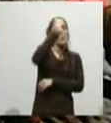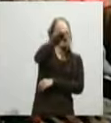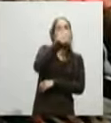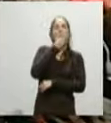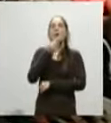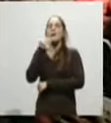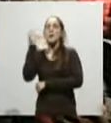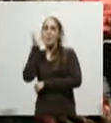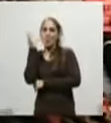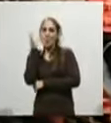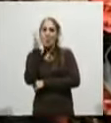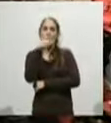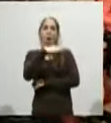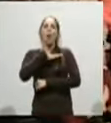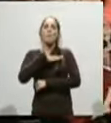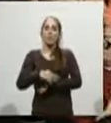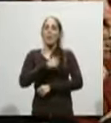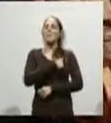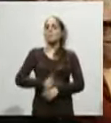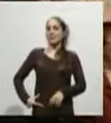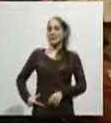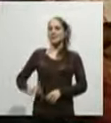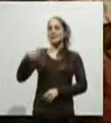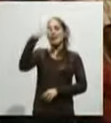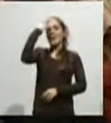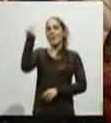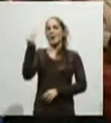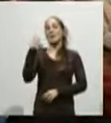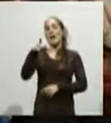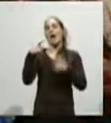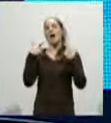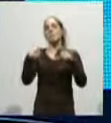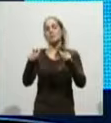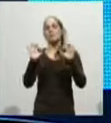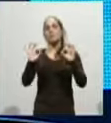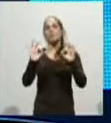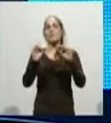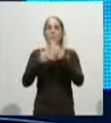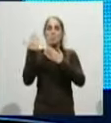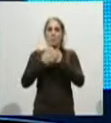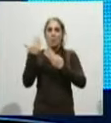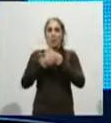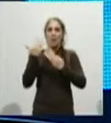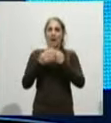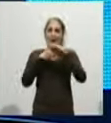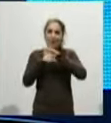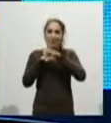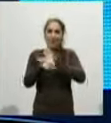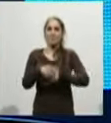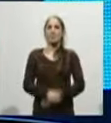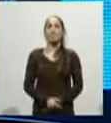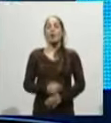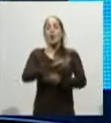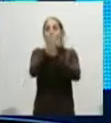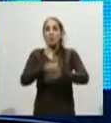Él podía ser Mr. Lanzarote, pero no. Tiene una agencia de modas que también está muy bien. Y por último, vamos a dar la bienvenida